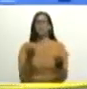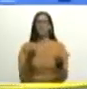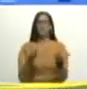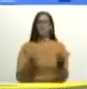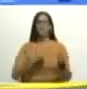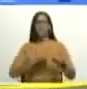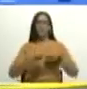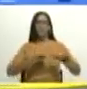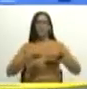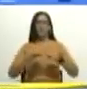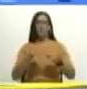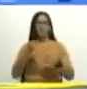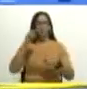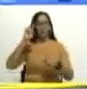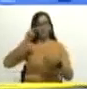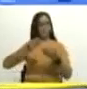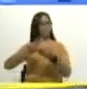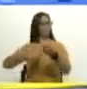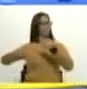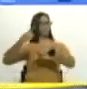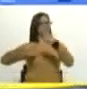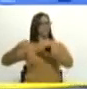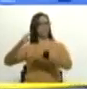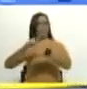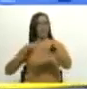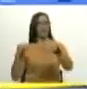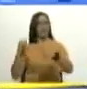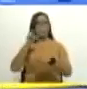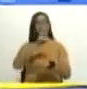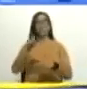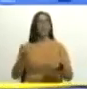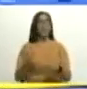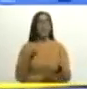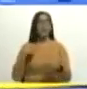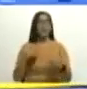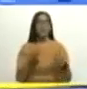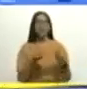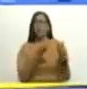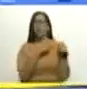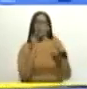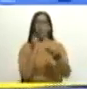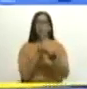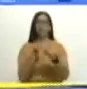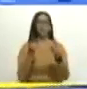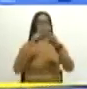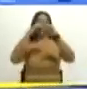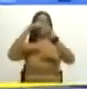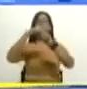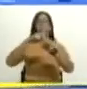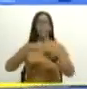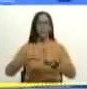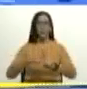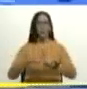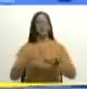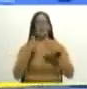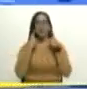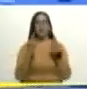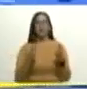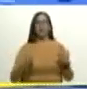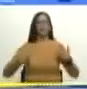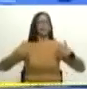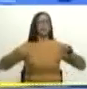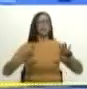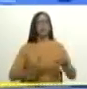inmovilista, atrasada de algunas personas que tienen responsabilidades directas. Suma todo eso y te da un cóctel